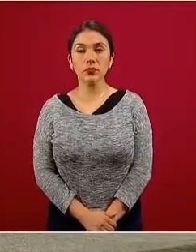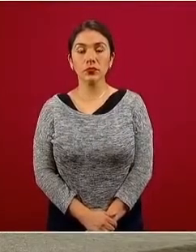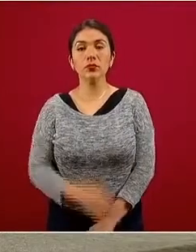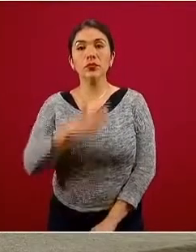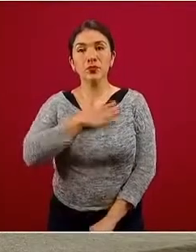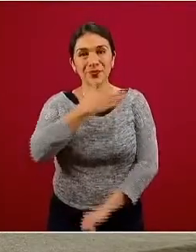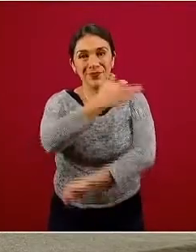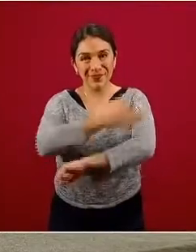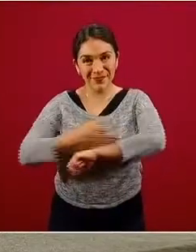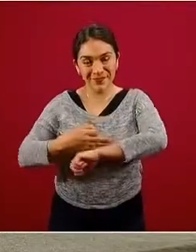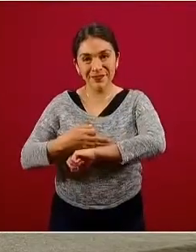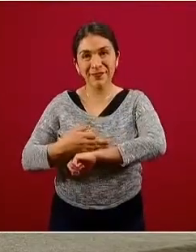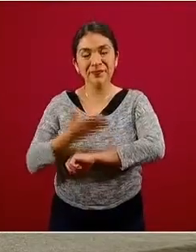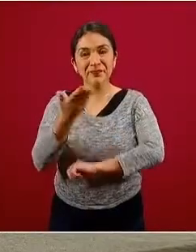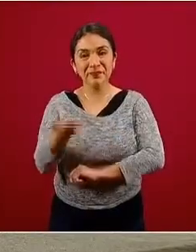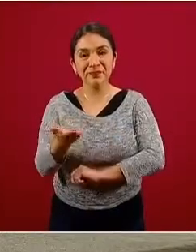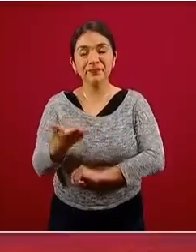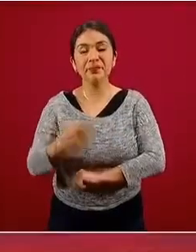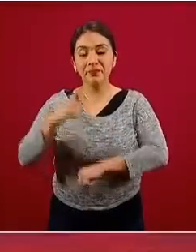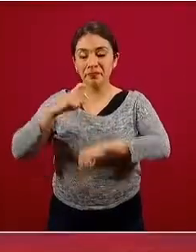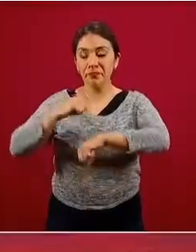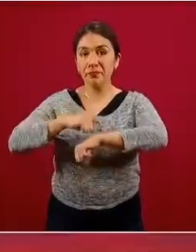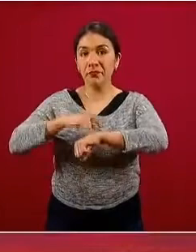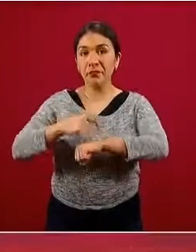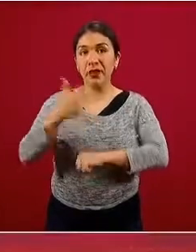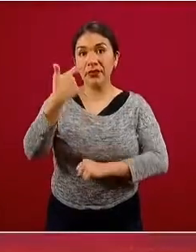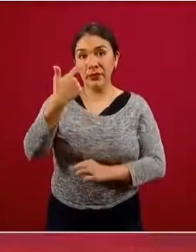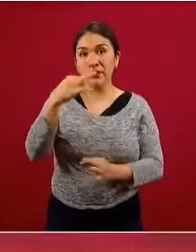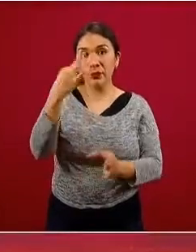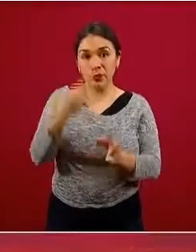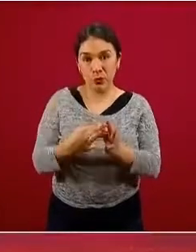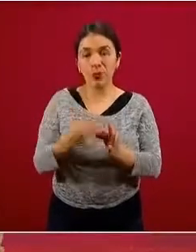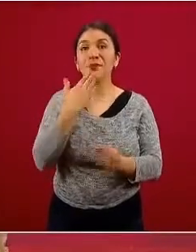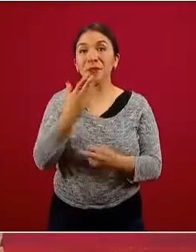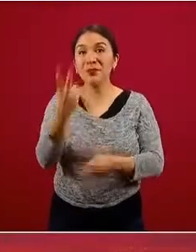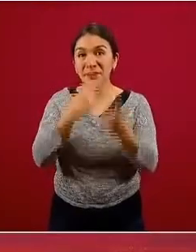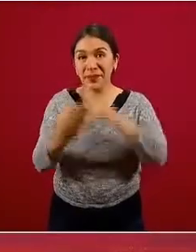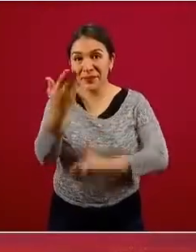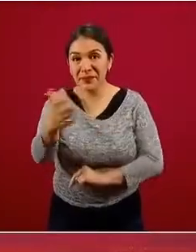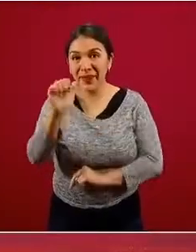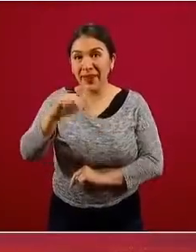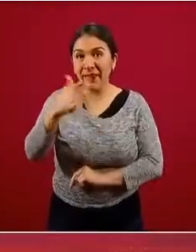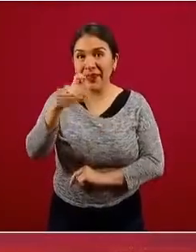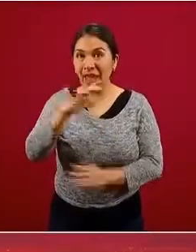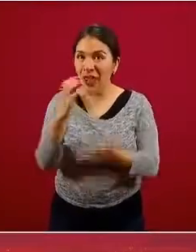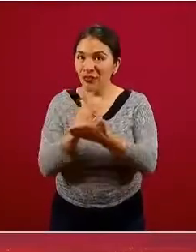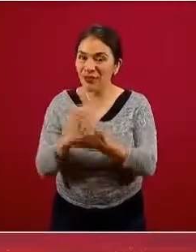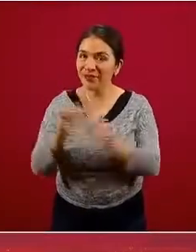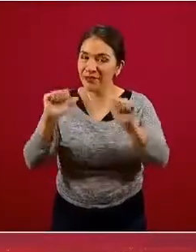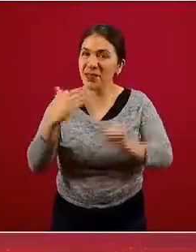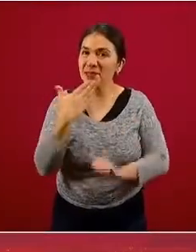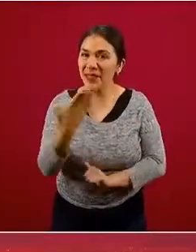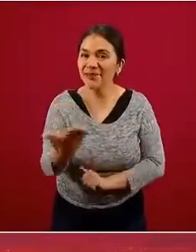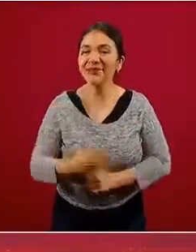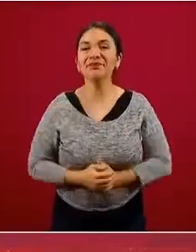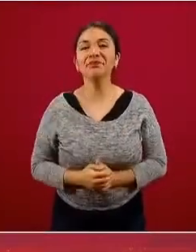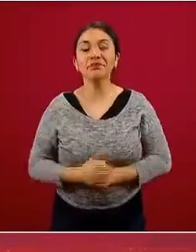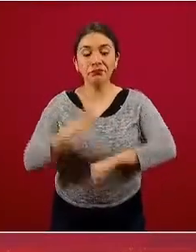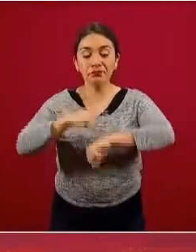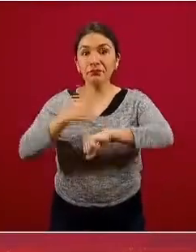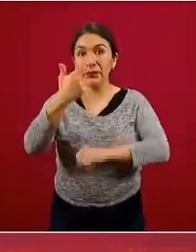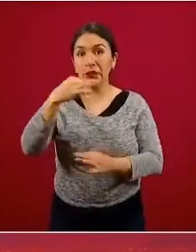Muy buenas tardes. Son las 19 horas. Bienvenido, Ángel. Qué bueno que ya está recuperado. Son